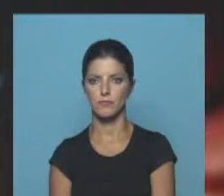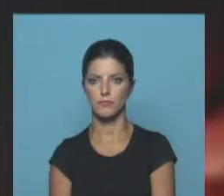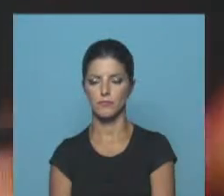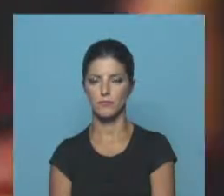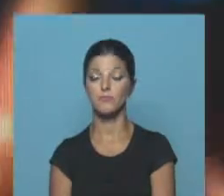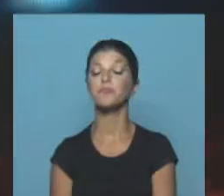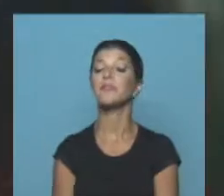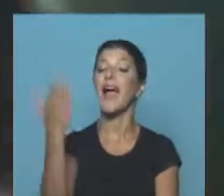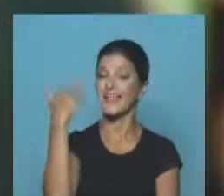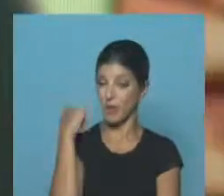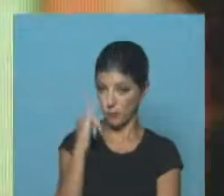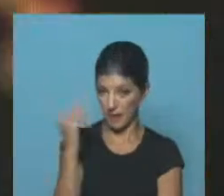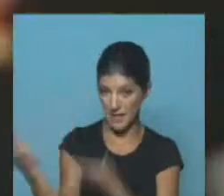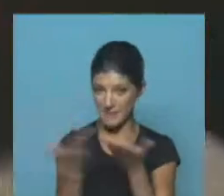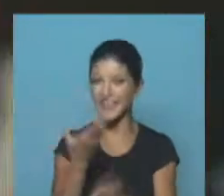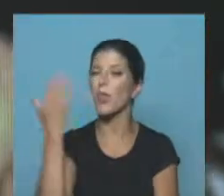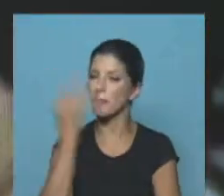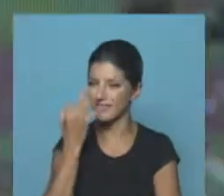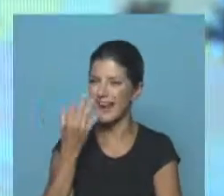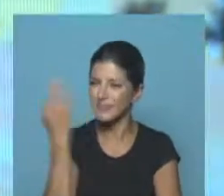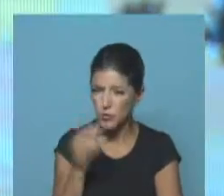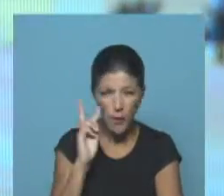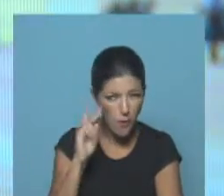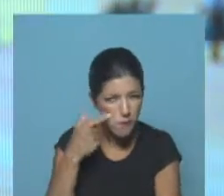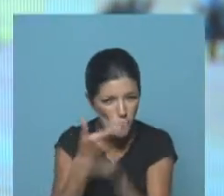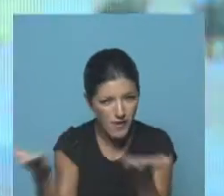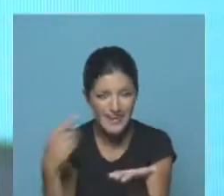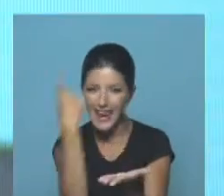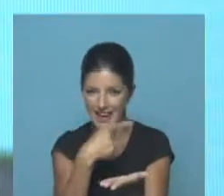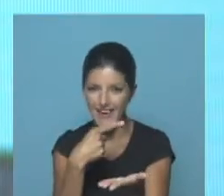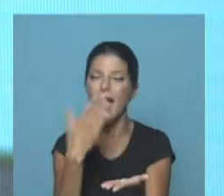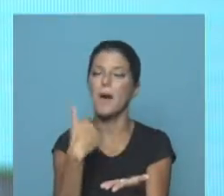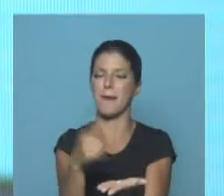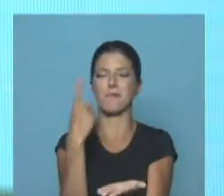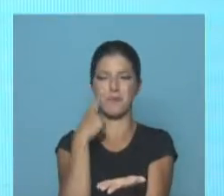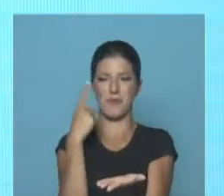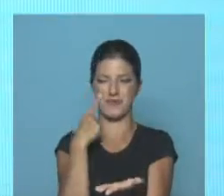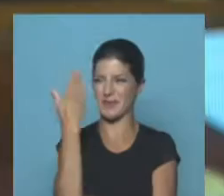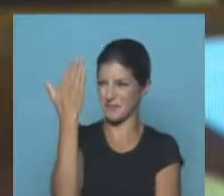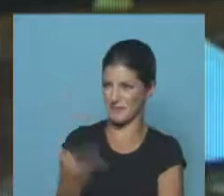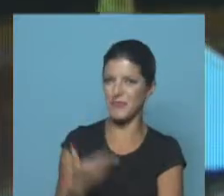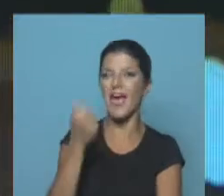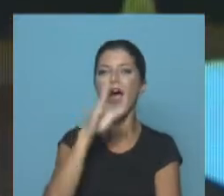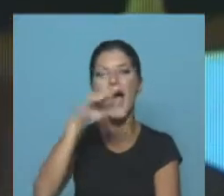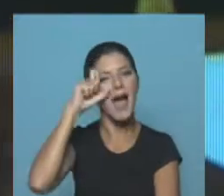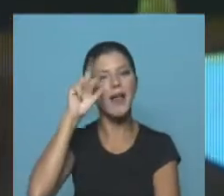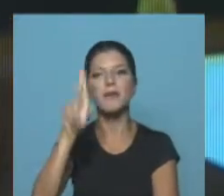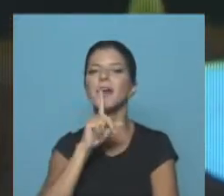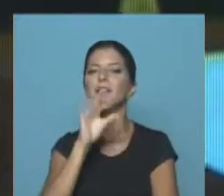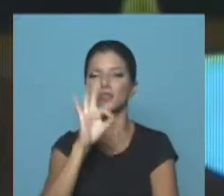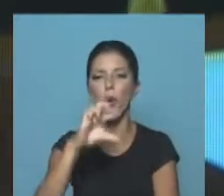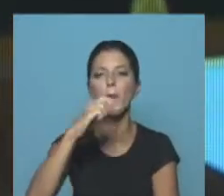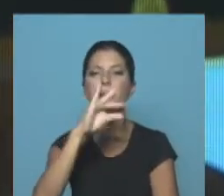Le dijimos que teníamos un invitado especial y seguramente cuando lo vea usted, ese rostro le va a sonar. Está con nosotros Alberto Padilla. ¿Cómo estás, Alberto?